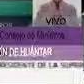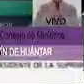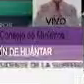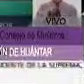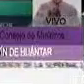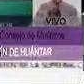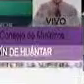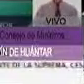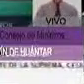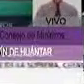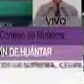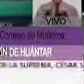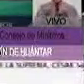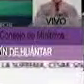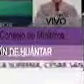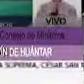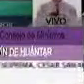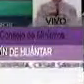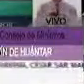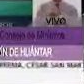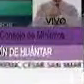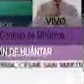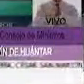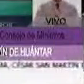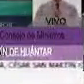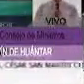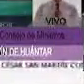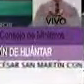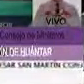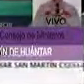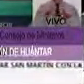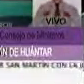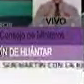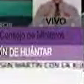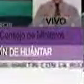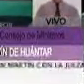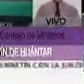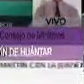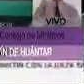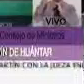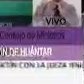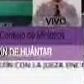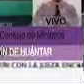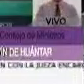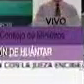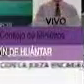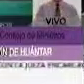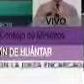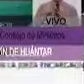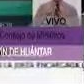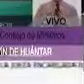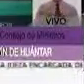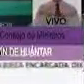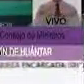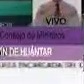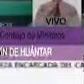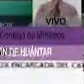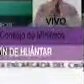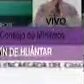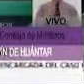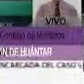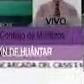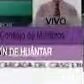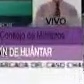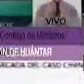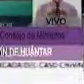Perú. Eso no es interferencia, eso es una coordinación al más alto nivel en medio de un caso, repito, atípico, en